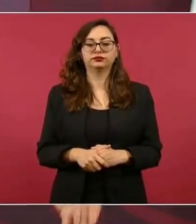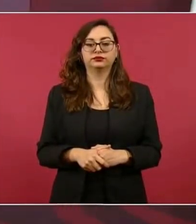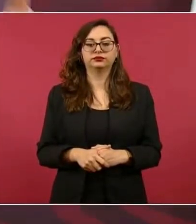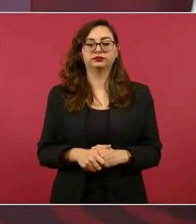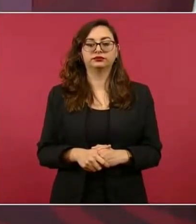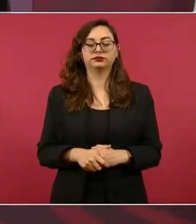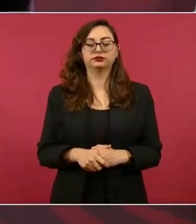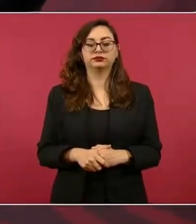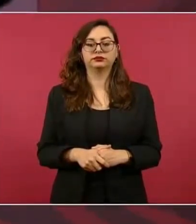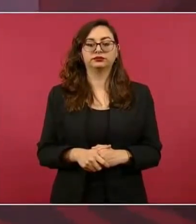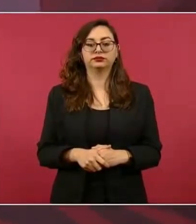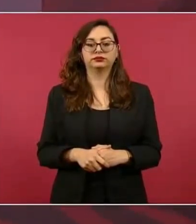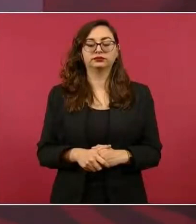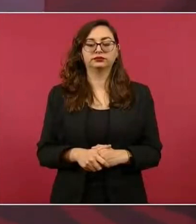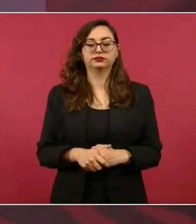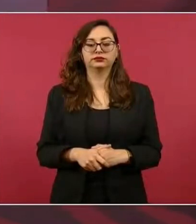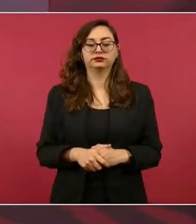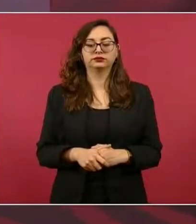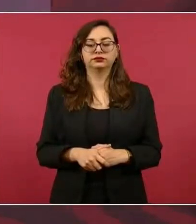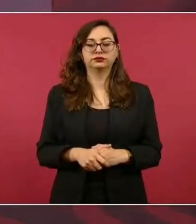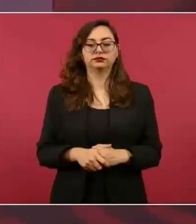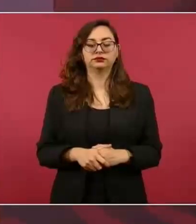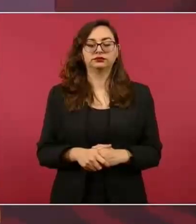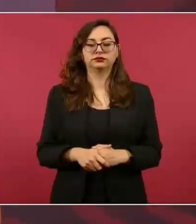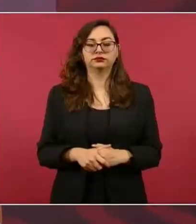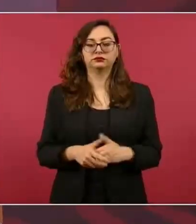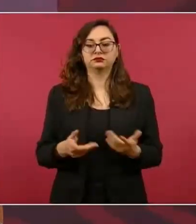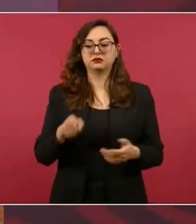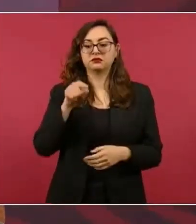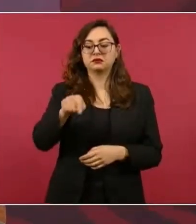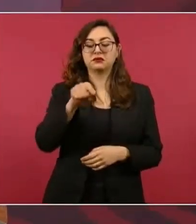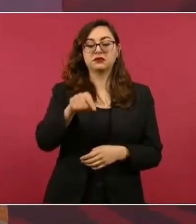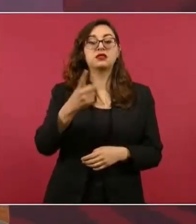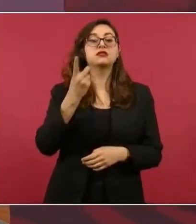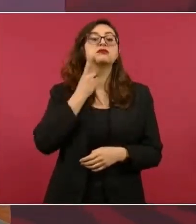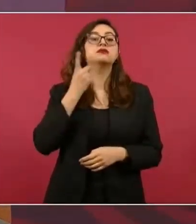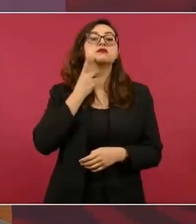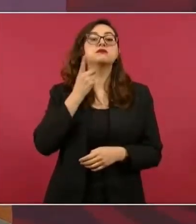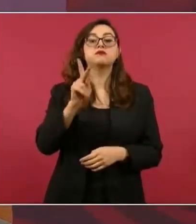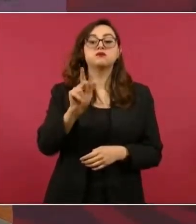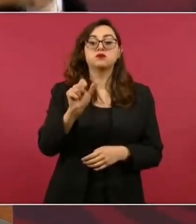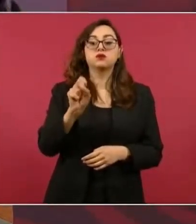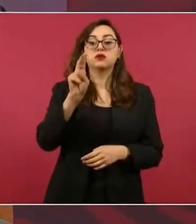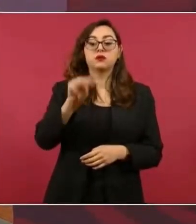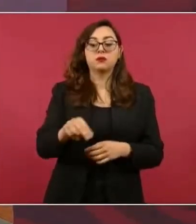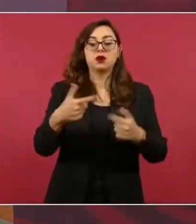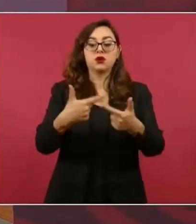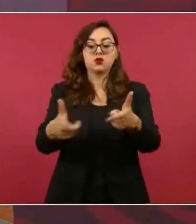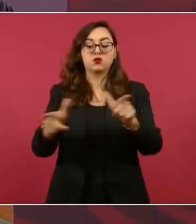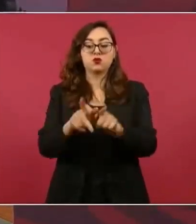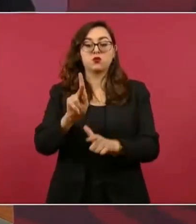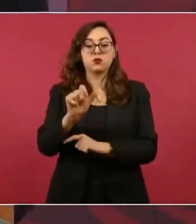que fueron, creo que, a la Procuraduría a presentar la denuncia contra los Moreira,